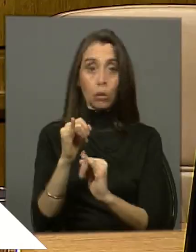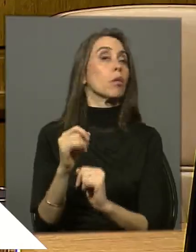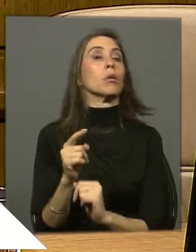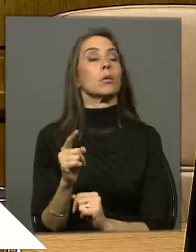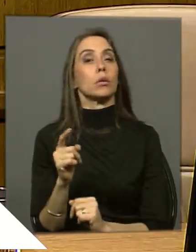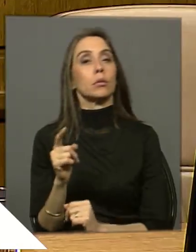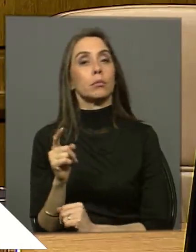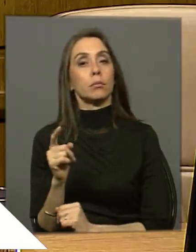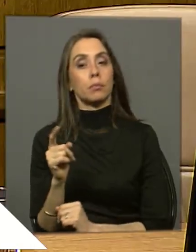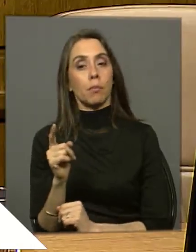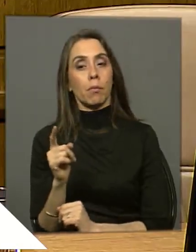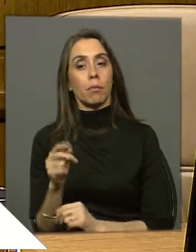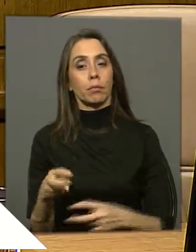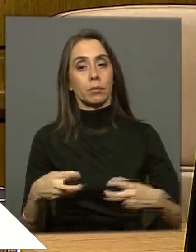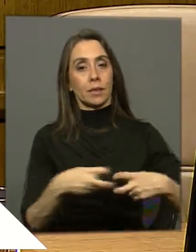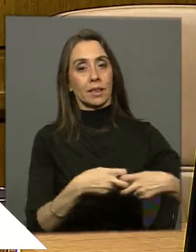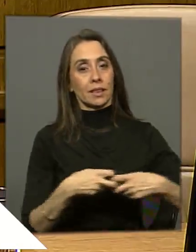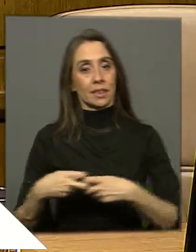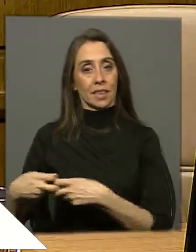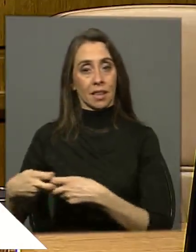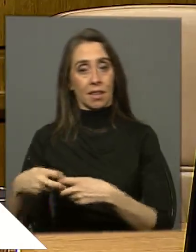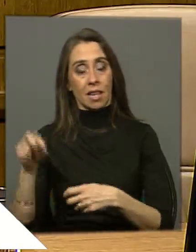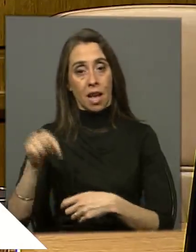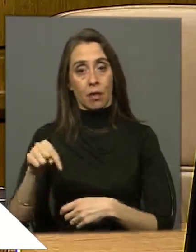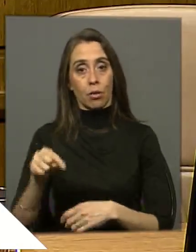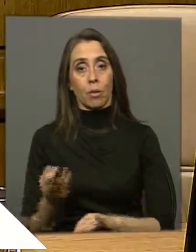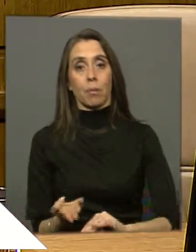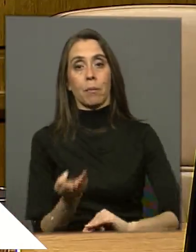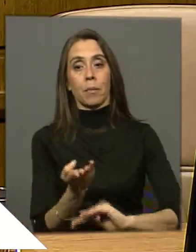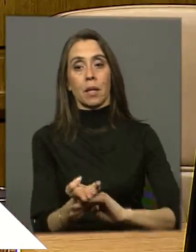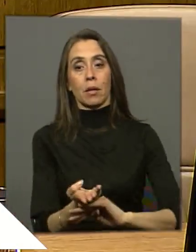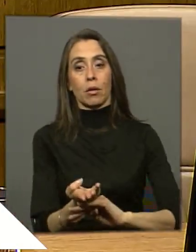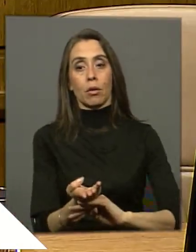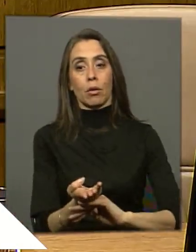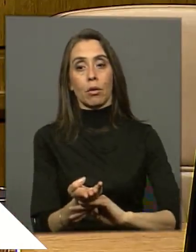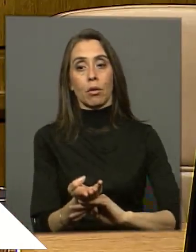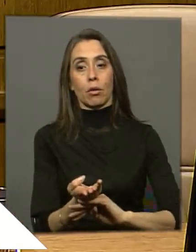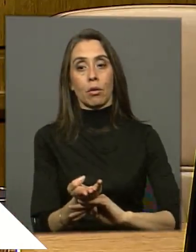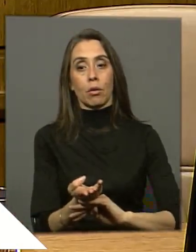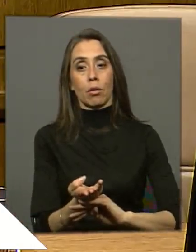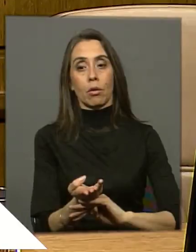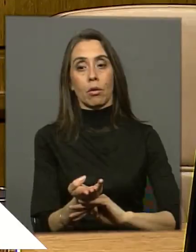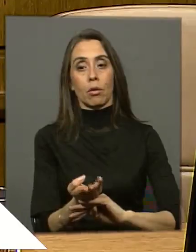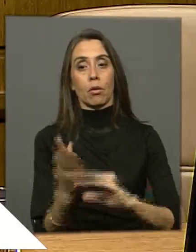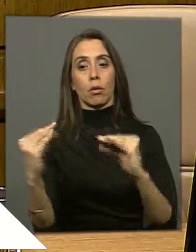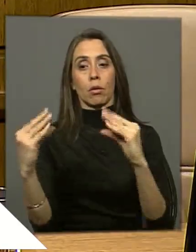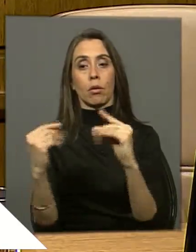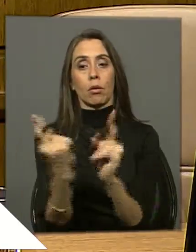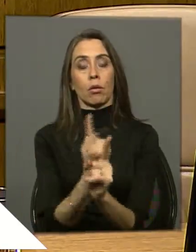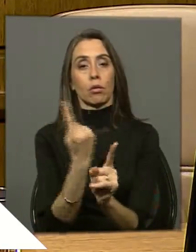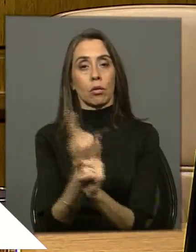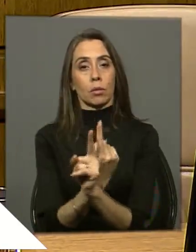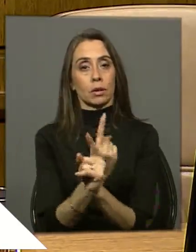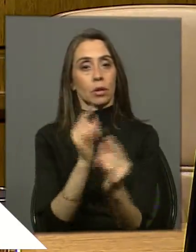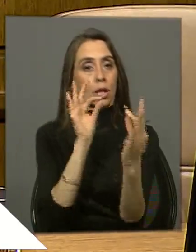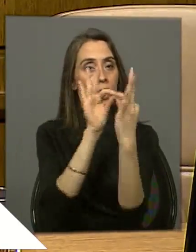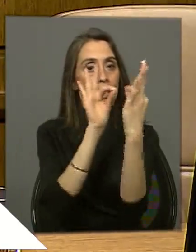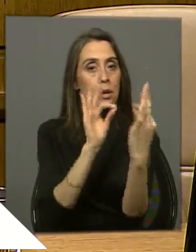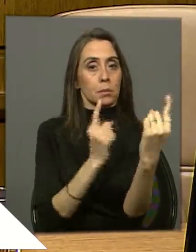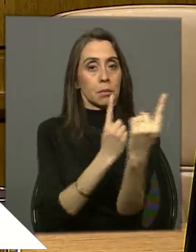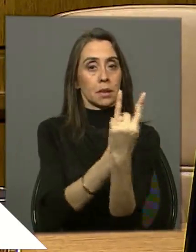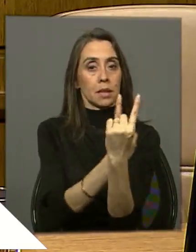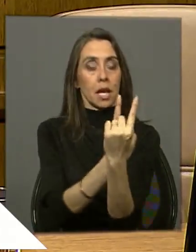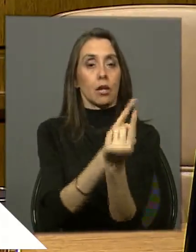es cierto?, los propios gremios han solicitado un tratamiento o una conversación específica con el